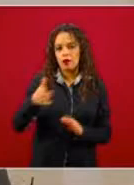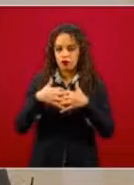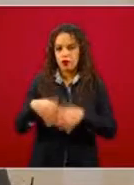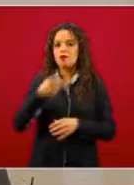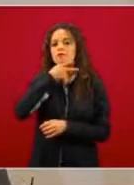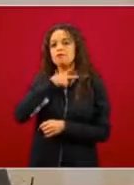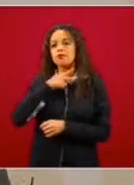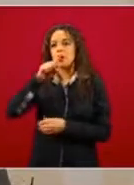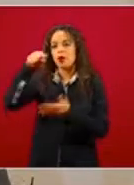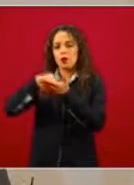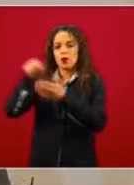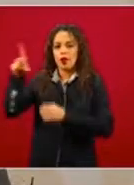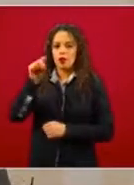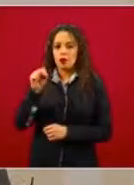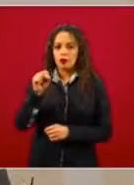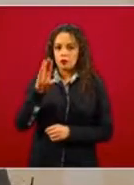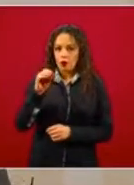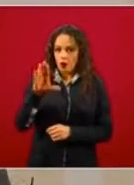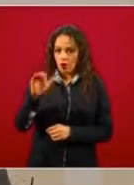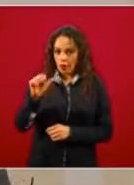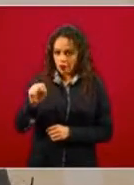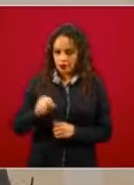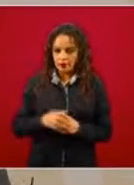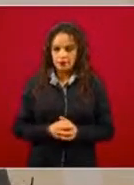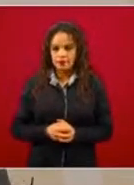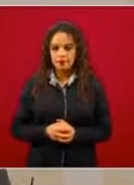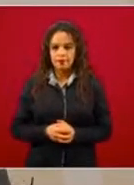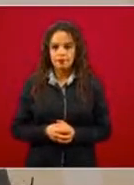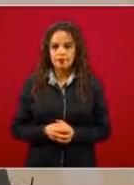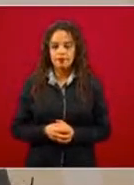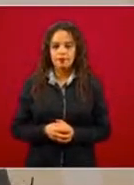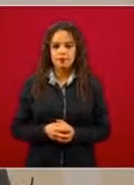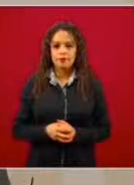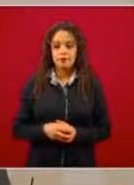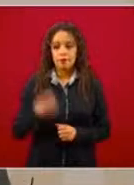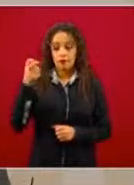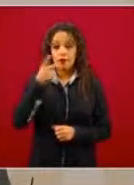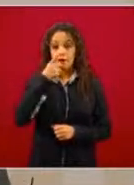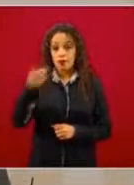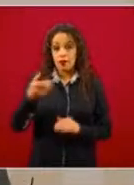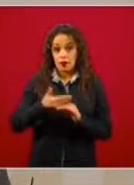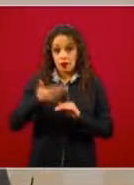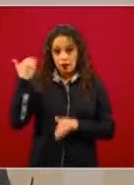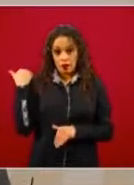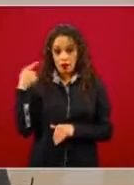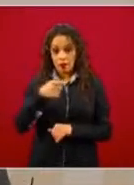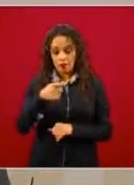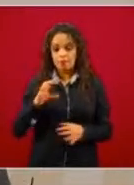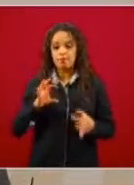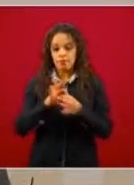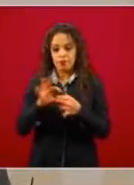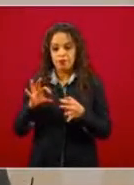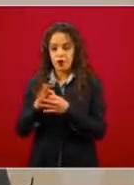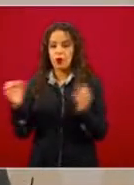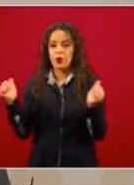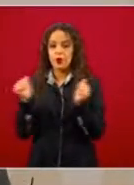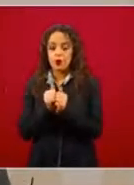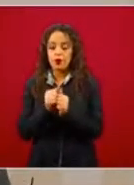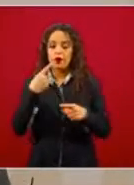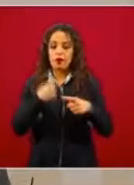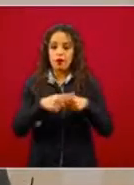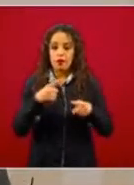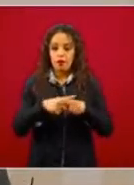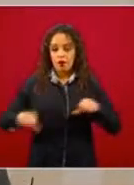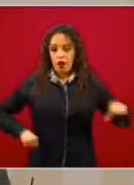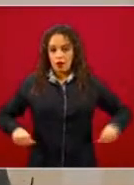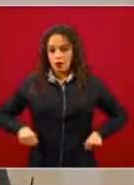in inicio Toluca quedaron and in sentadas como other, en like the parte del refinery repertorio in Dos de Bocas. las actividades They were esenciales established y as en essential condiciones que